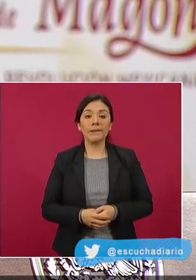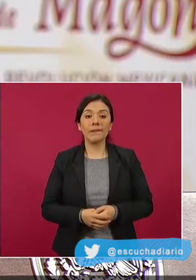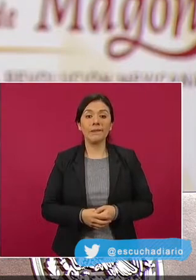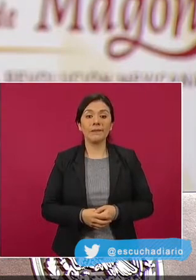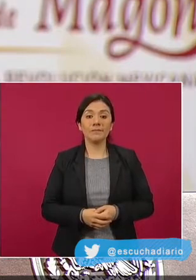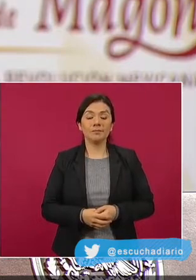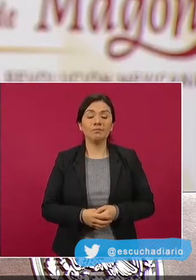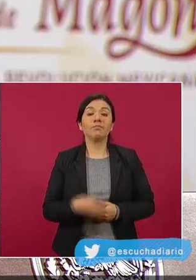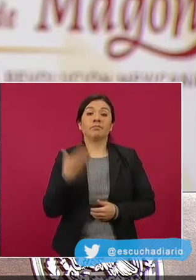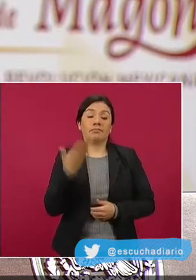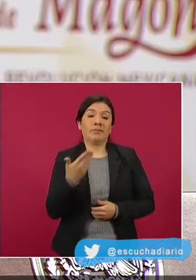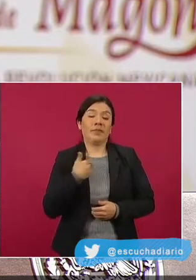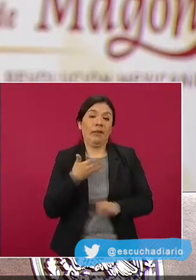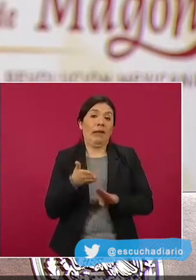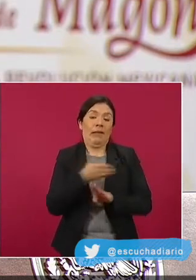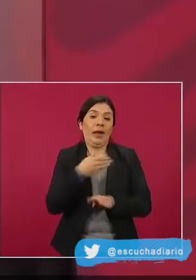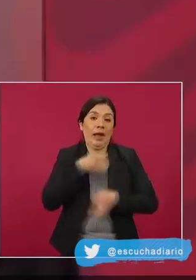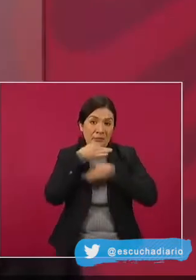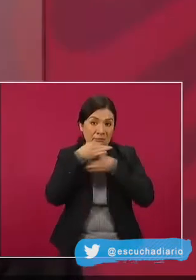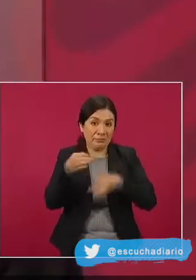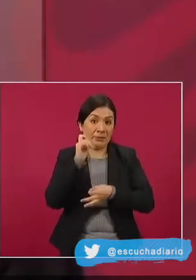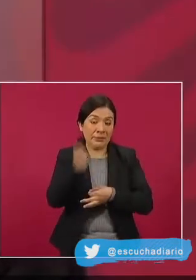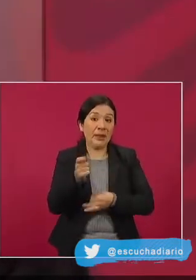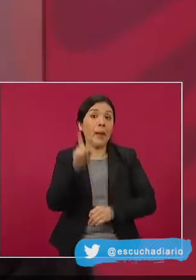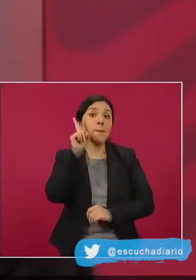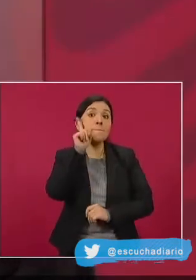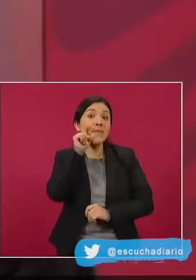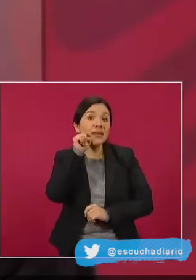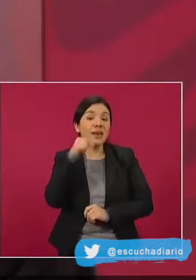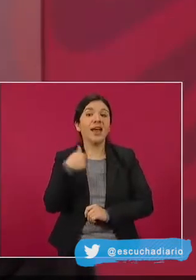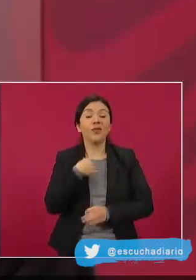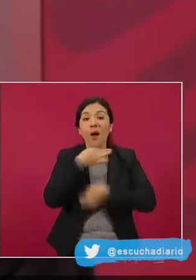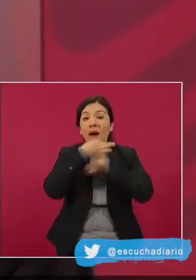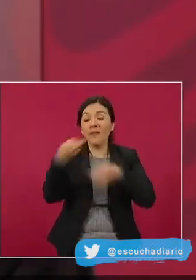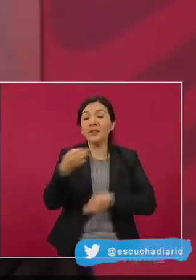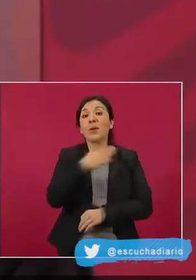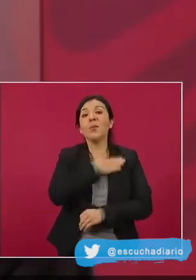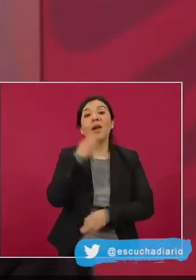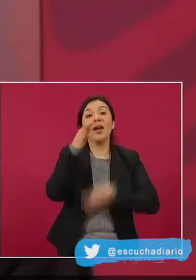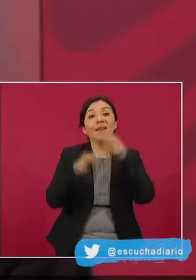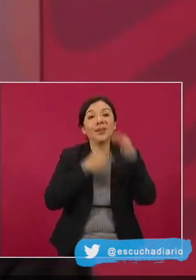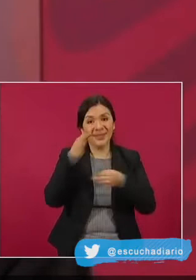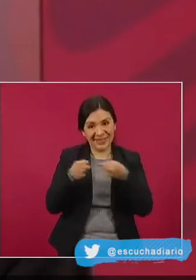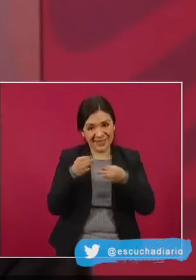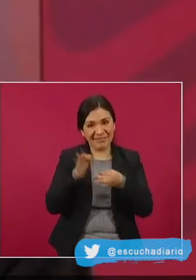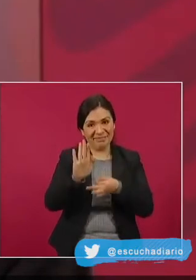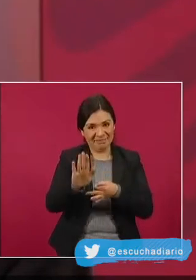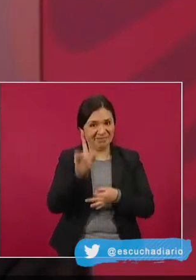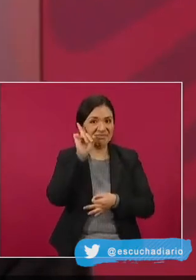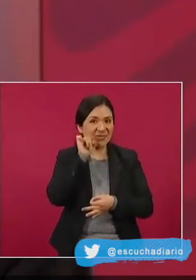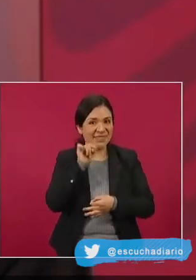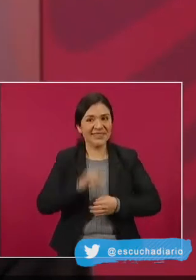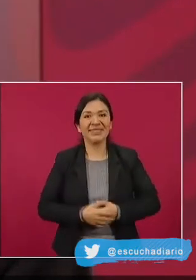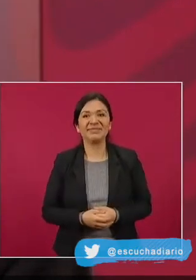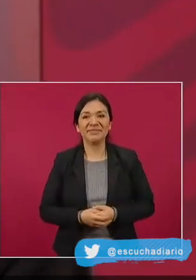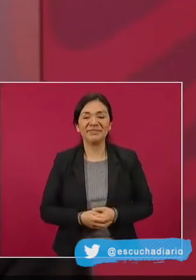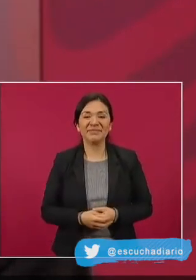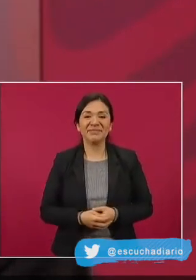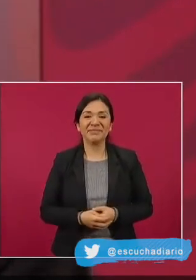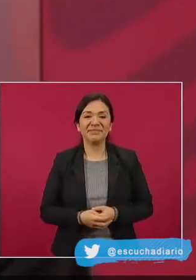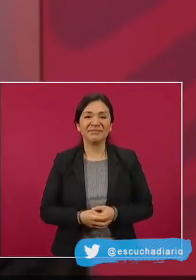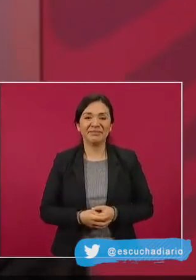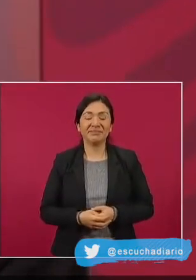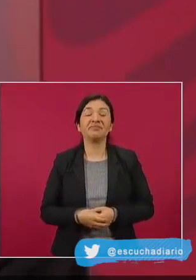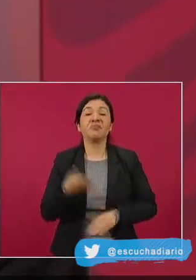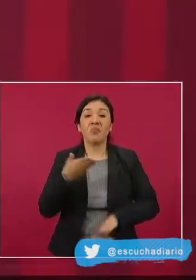les adelanto que mañana vamos a dar una buena noticia al respecto.